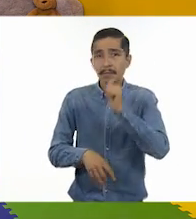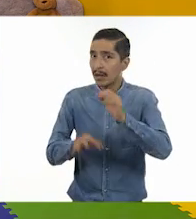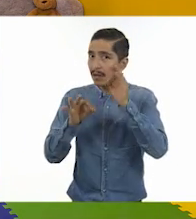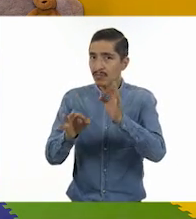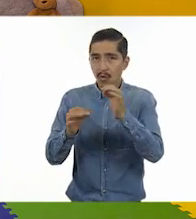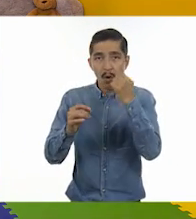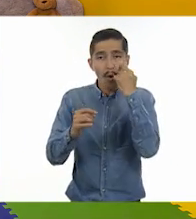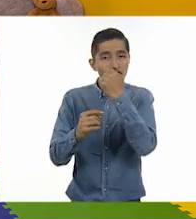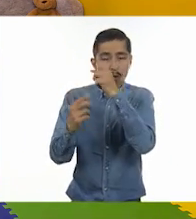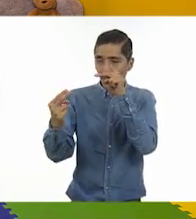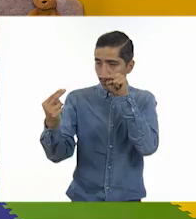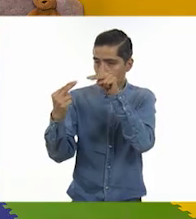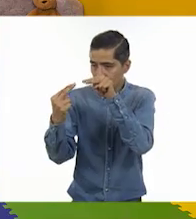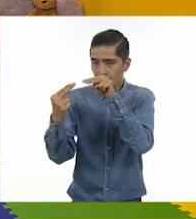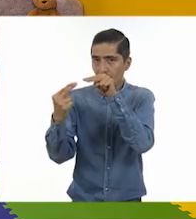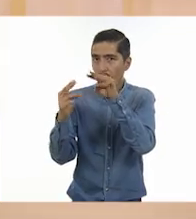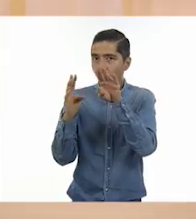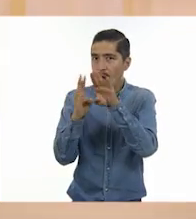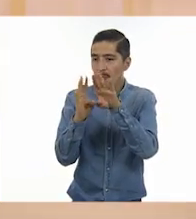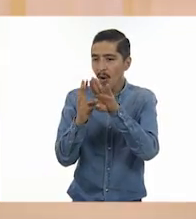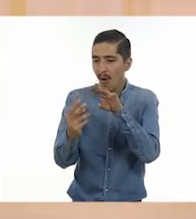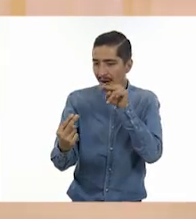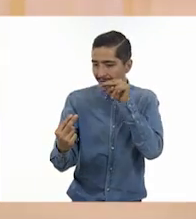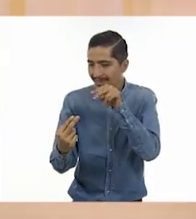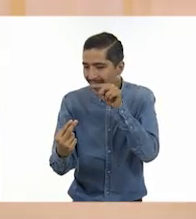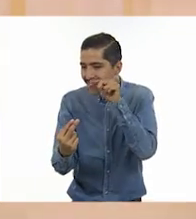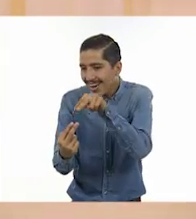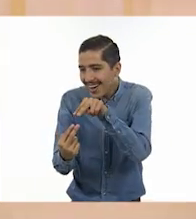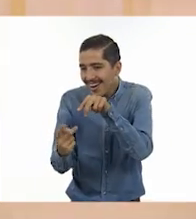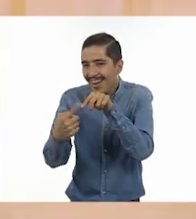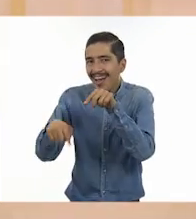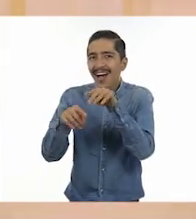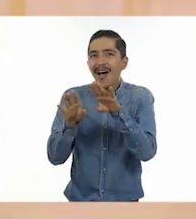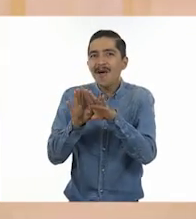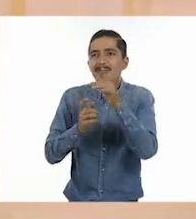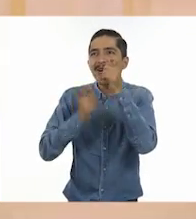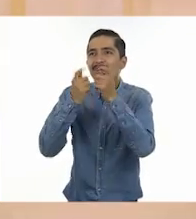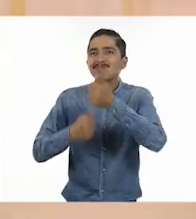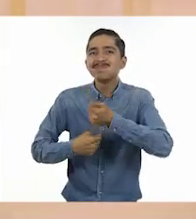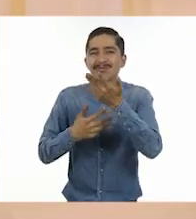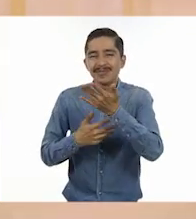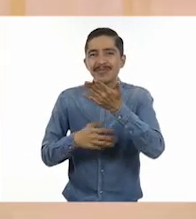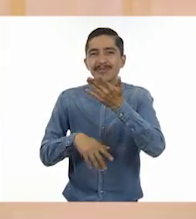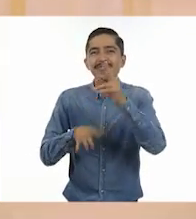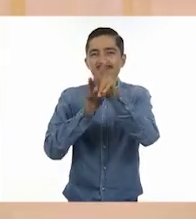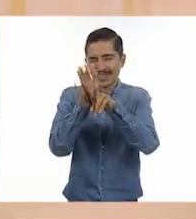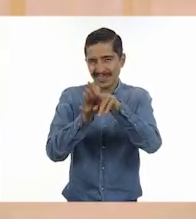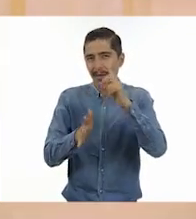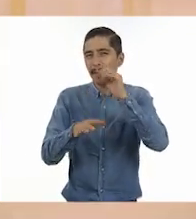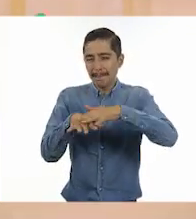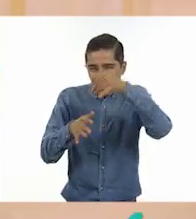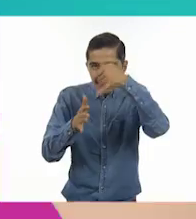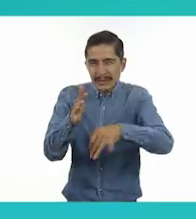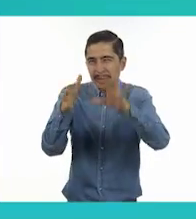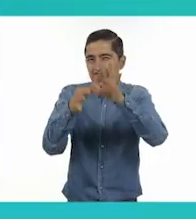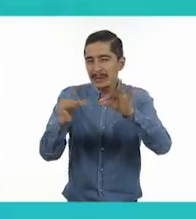ojos y observar sus reacciones. Veamos el siguiente video para seguir profundizando con el tema